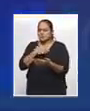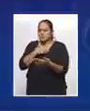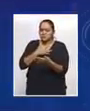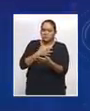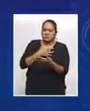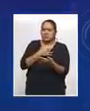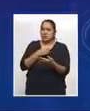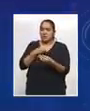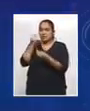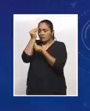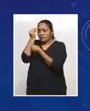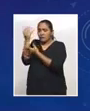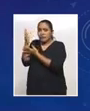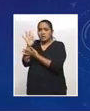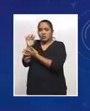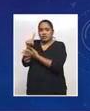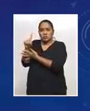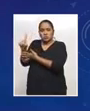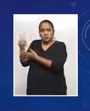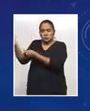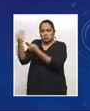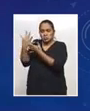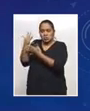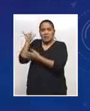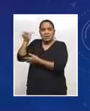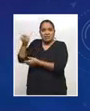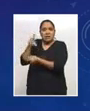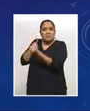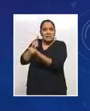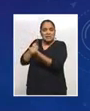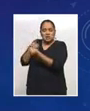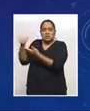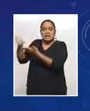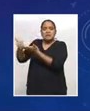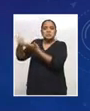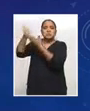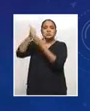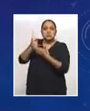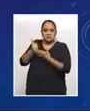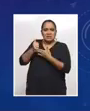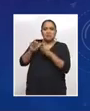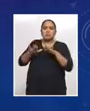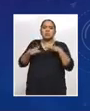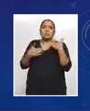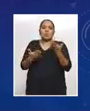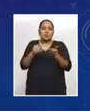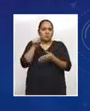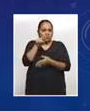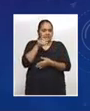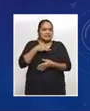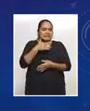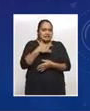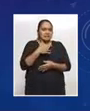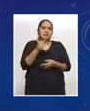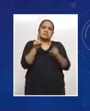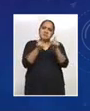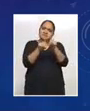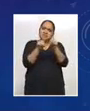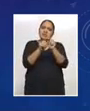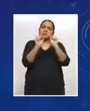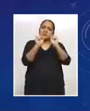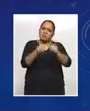911, donde médicos atenderán su llamada y le orientarán. También puede buscar la